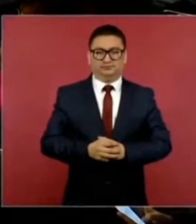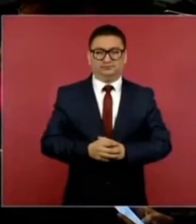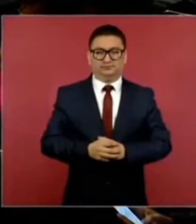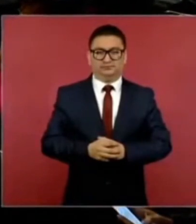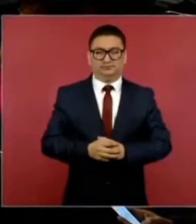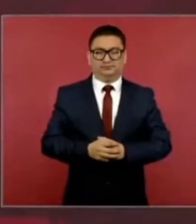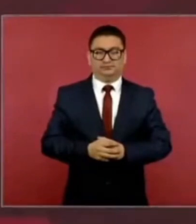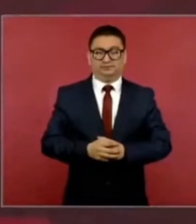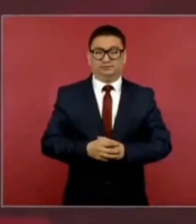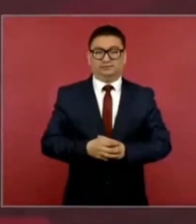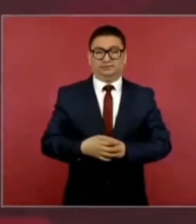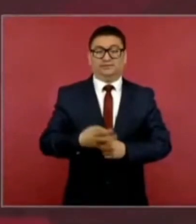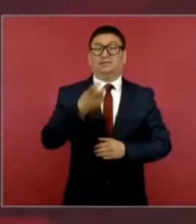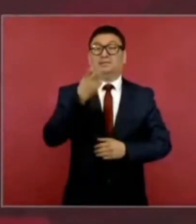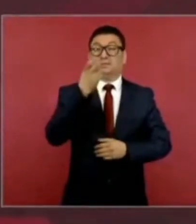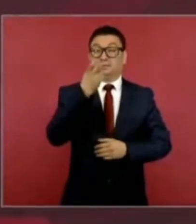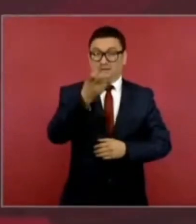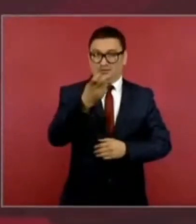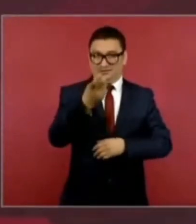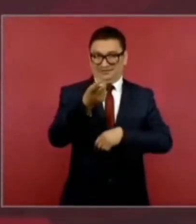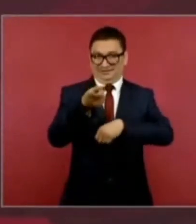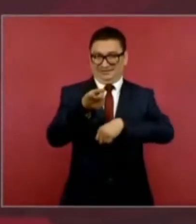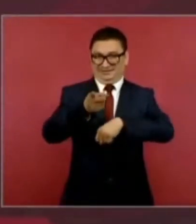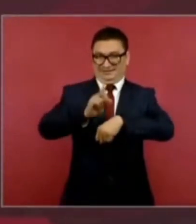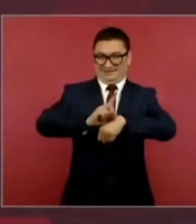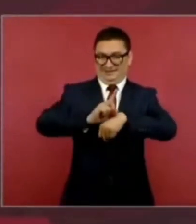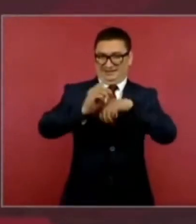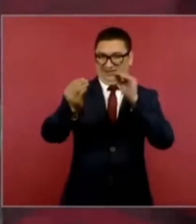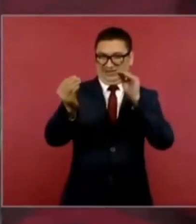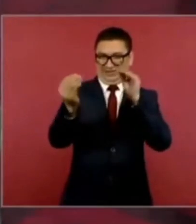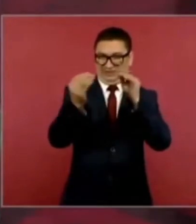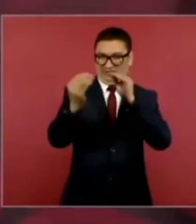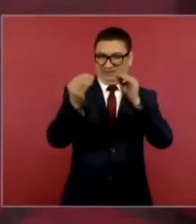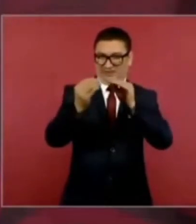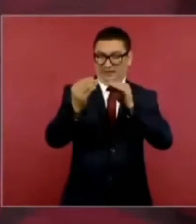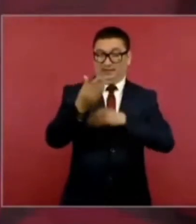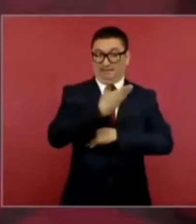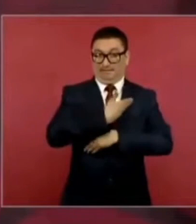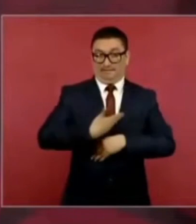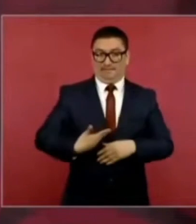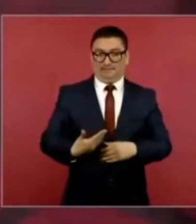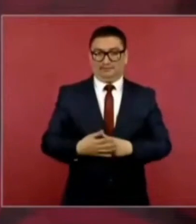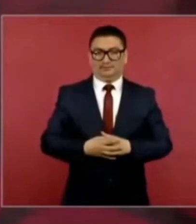Así, el día del debate, el presidente